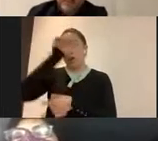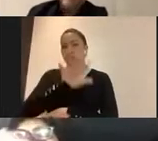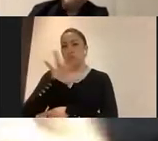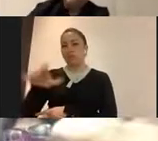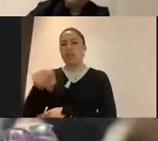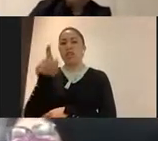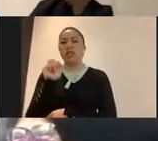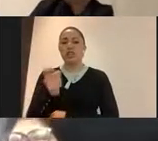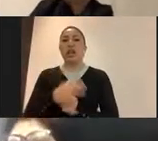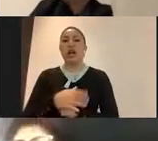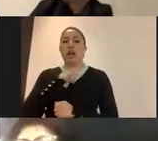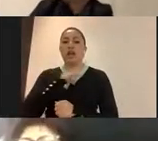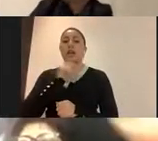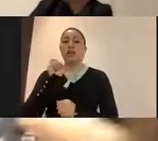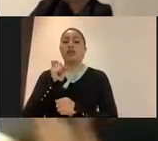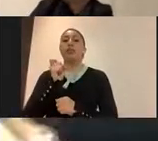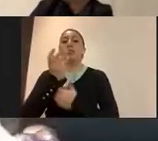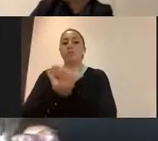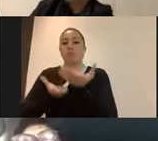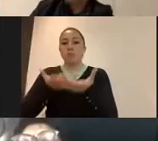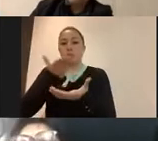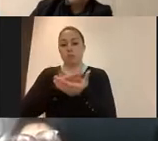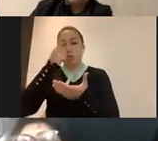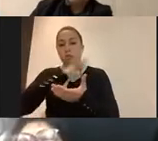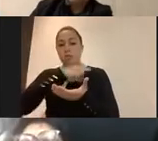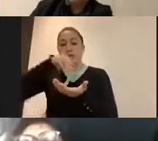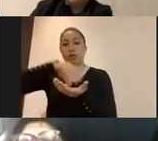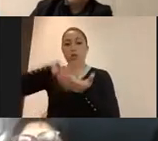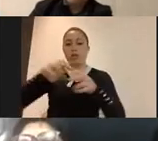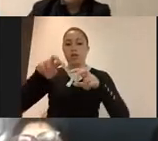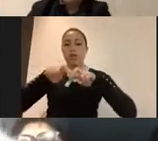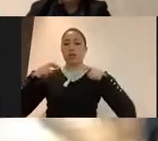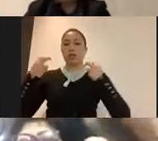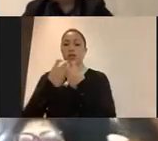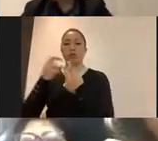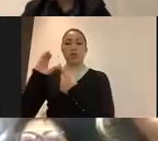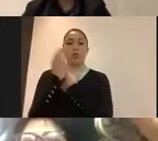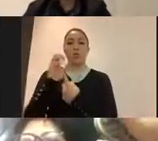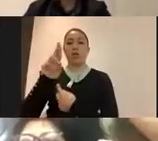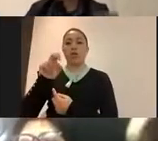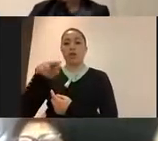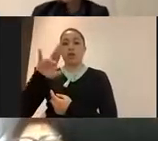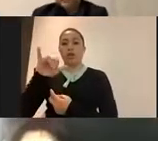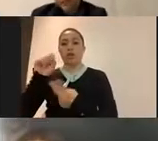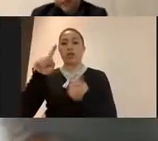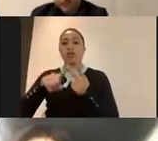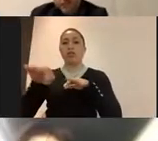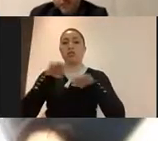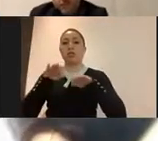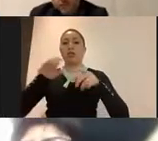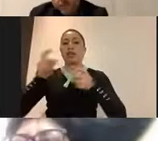relativo a la 11ª modificación de la integración de las comisiones ordinarias y comités de trabajo interno del